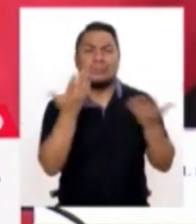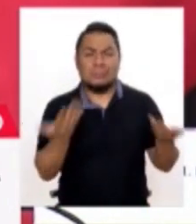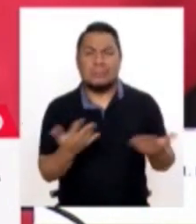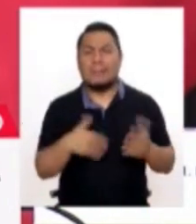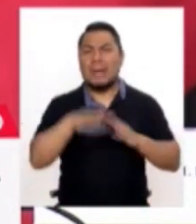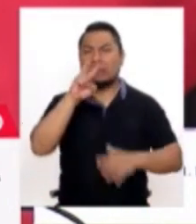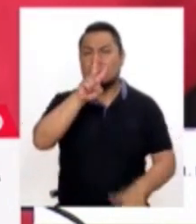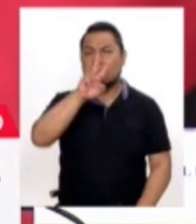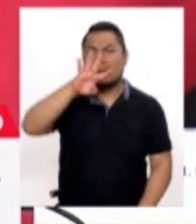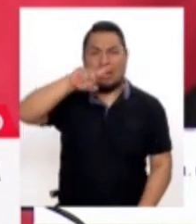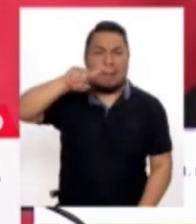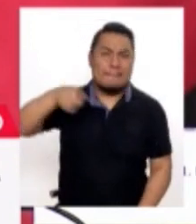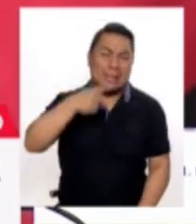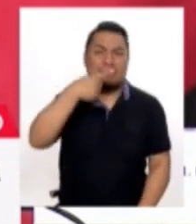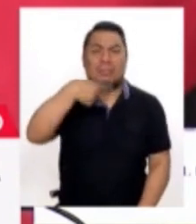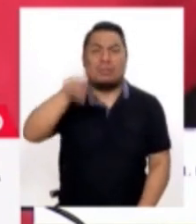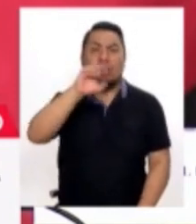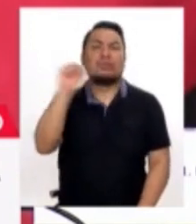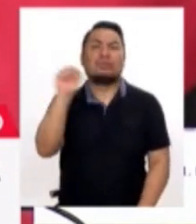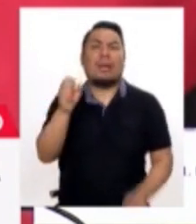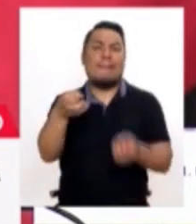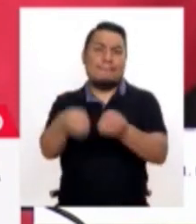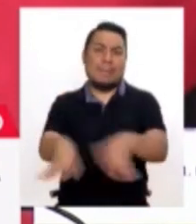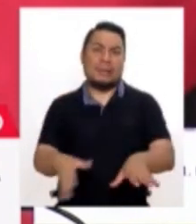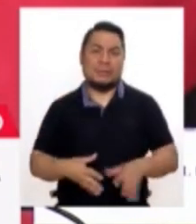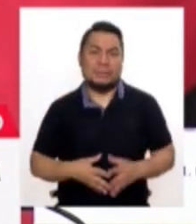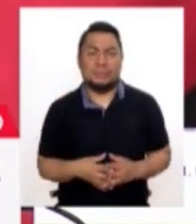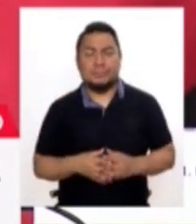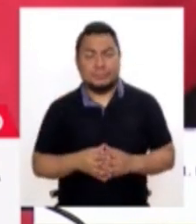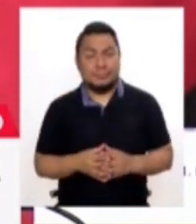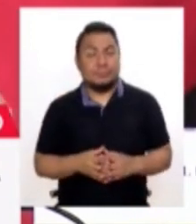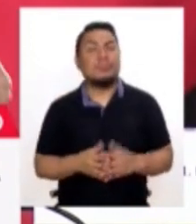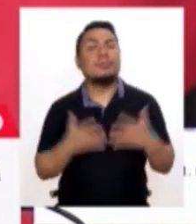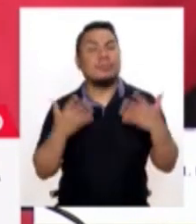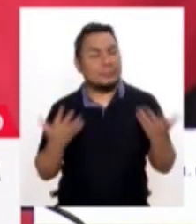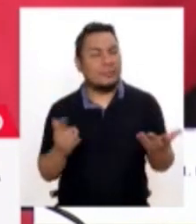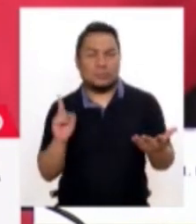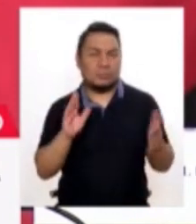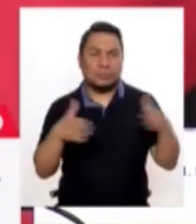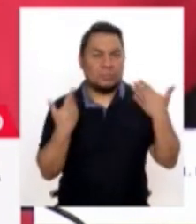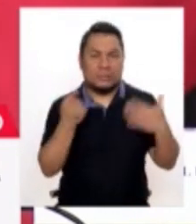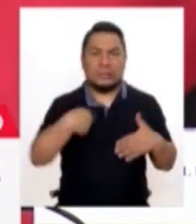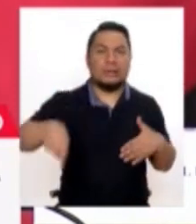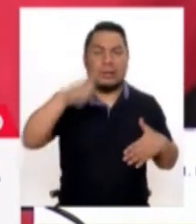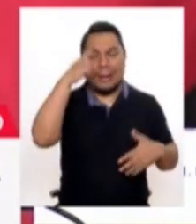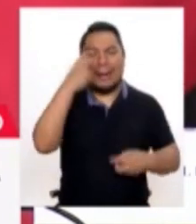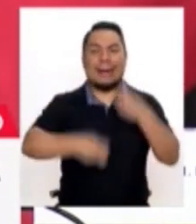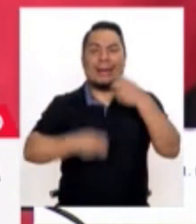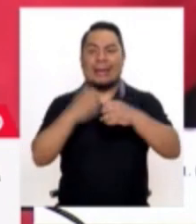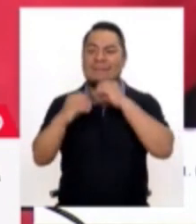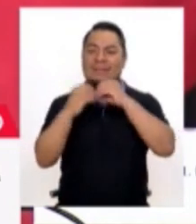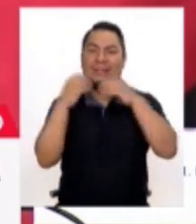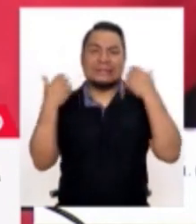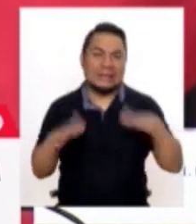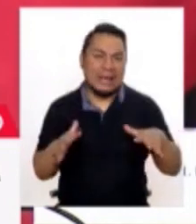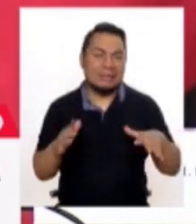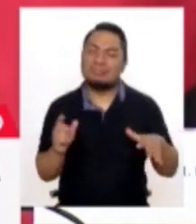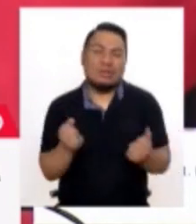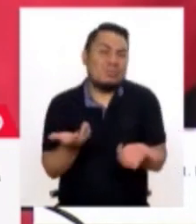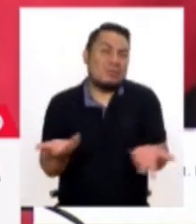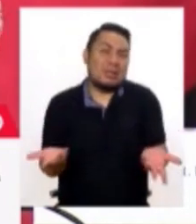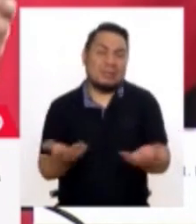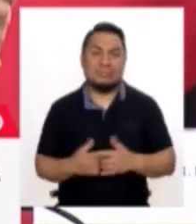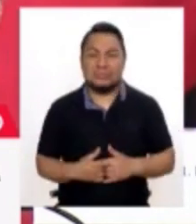más de 24 mil millones de soles. No podremos salir de la crisis, no